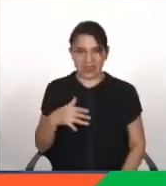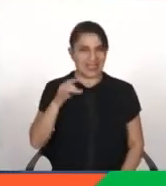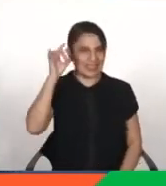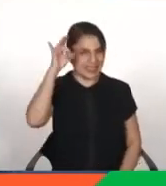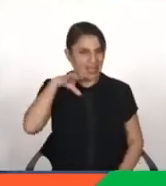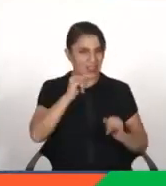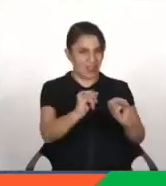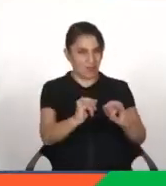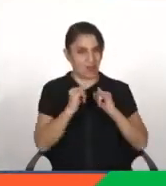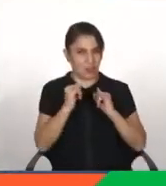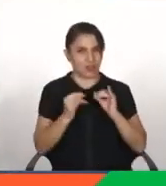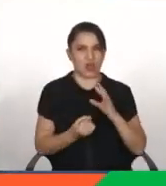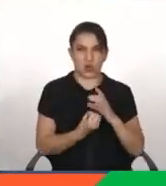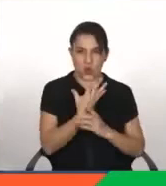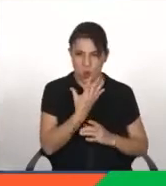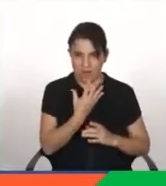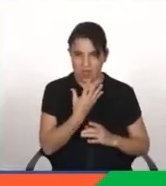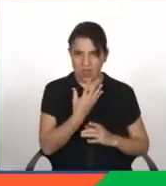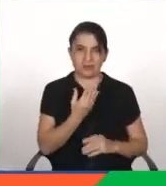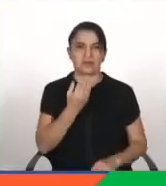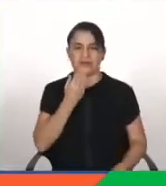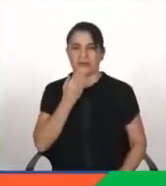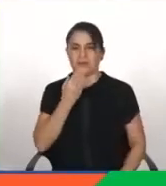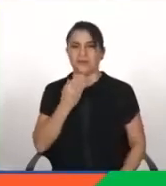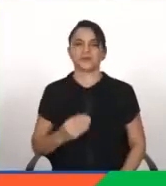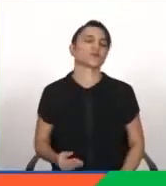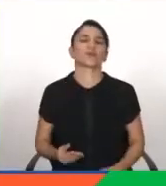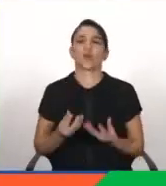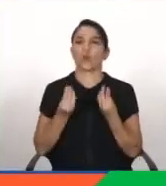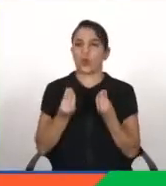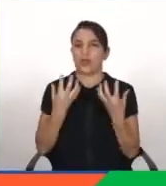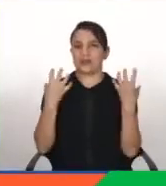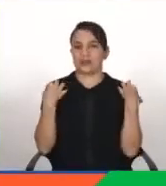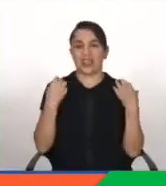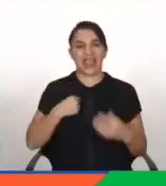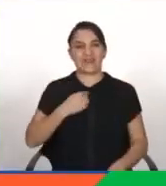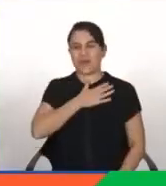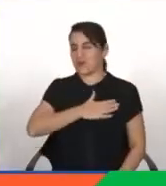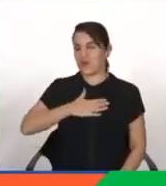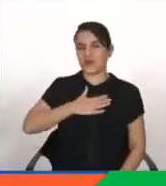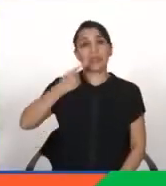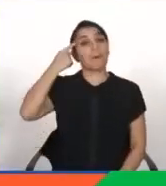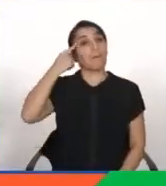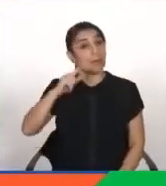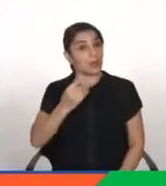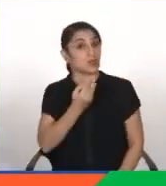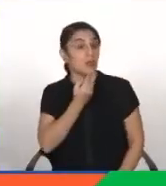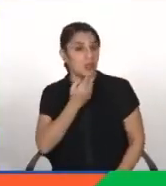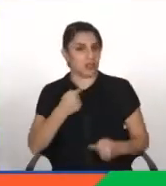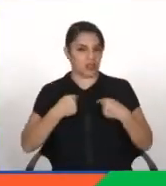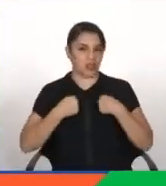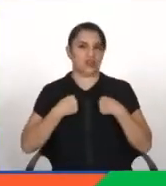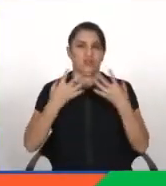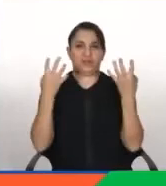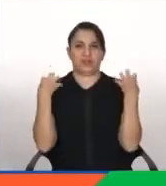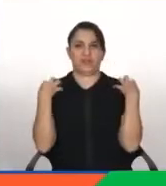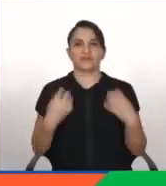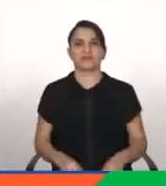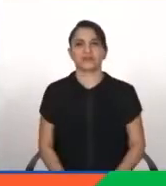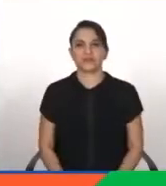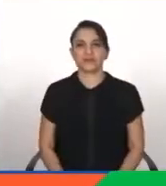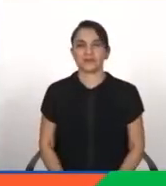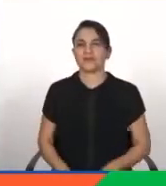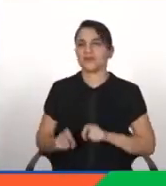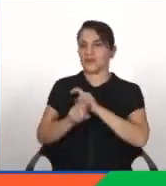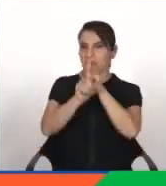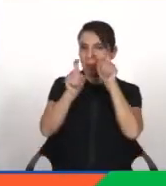veces pues es difícil porque la información va rapidísima. Pero es una responsabilidad. Me encanta, pero es una responsabilidad. Sí, te quiero hacer justamente una